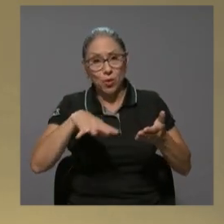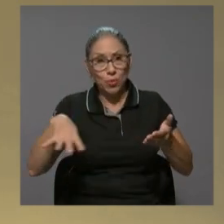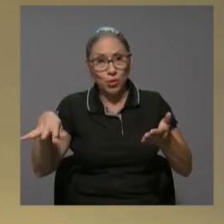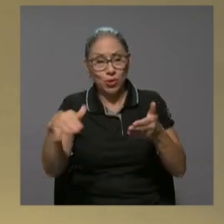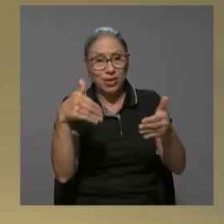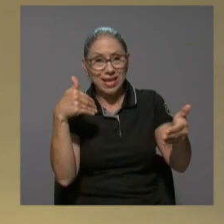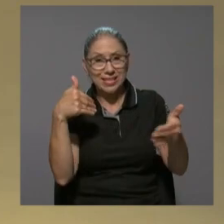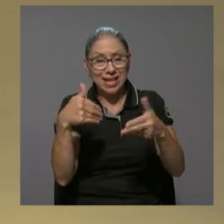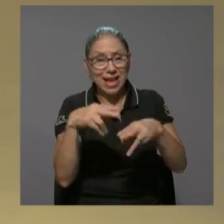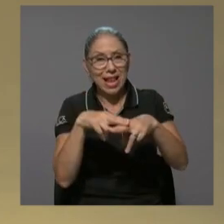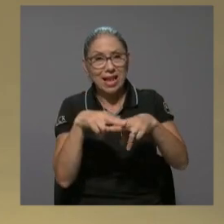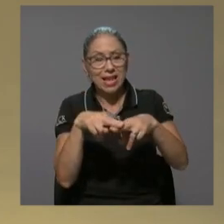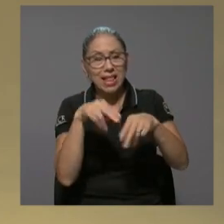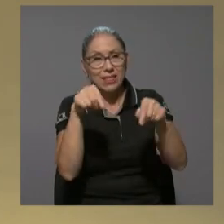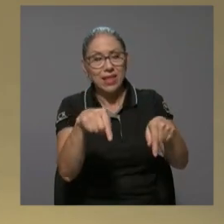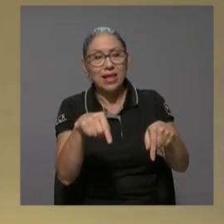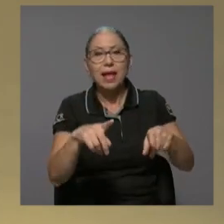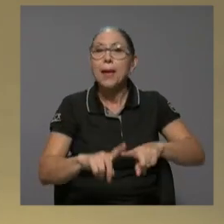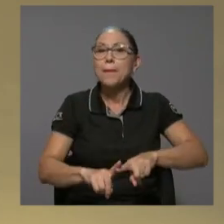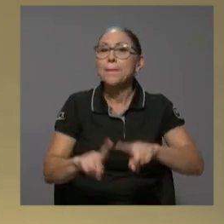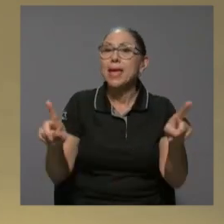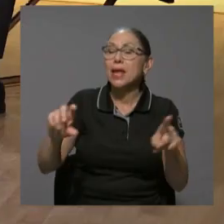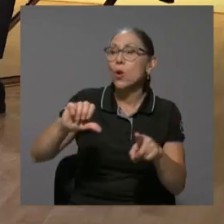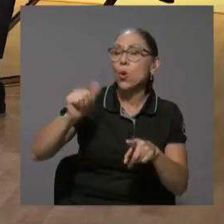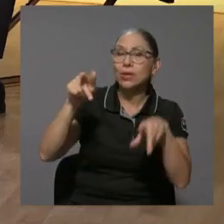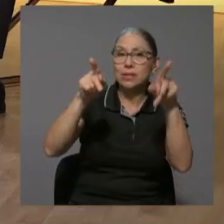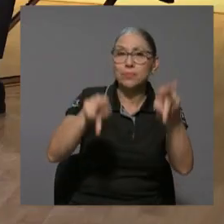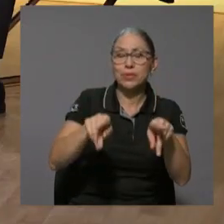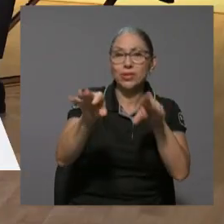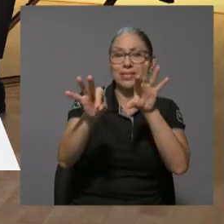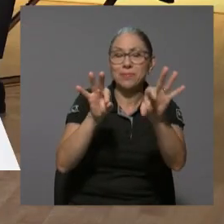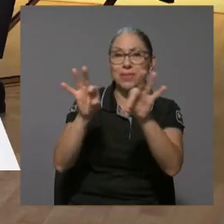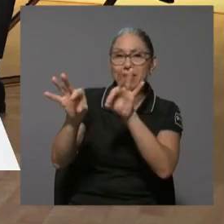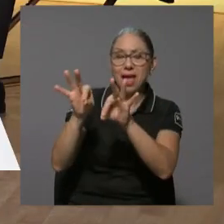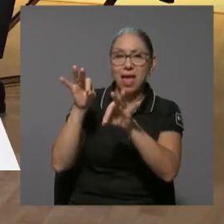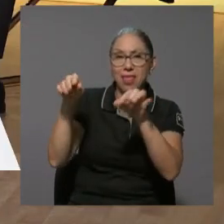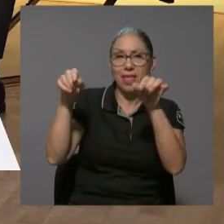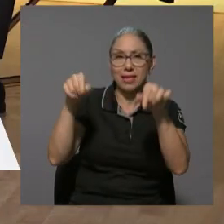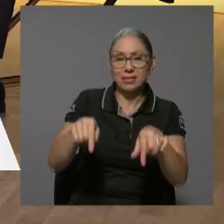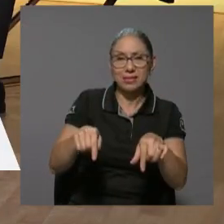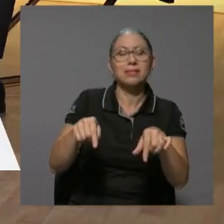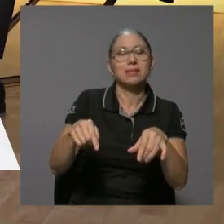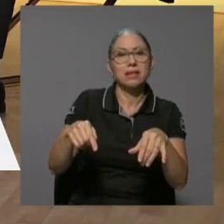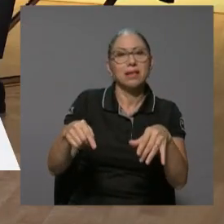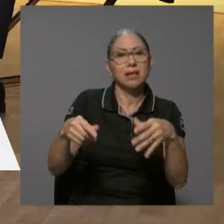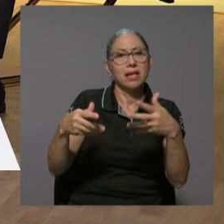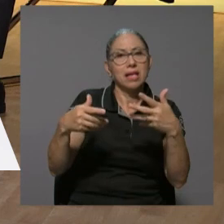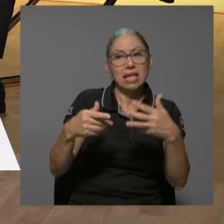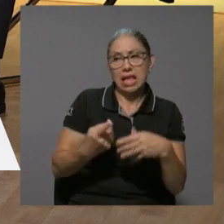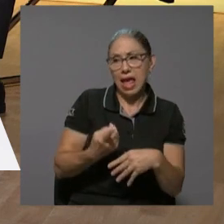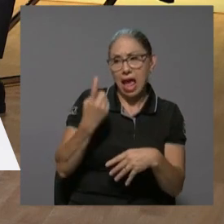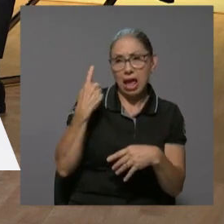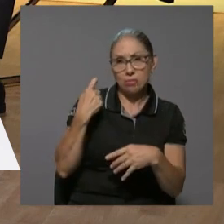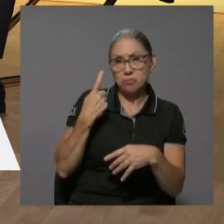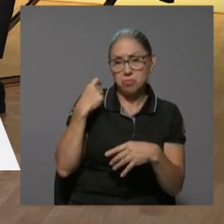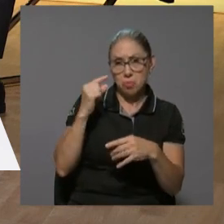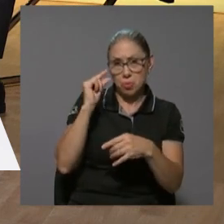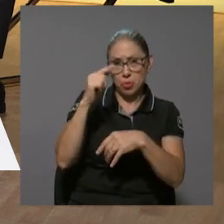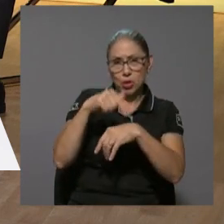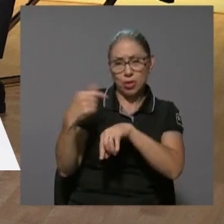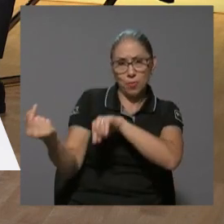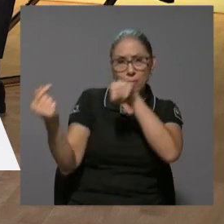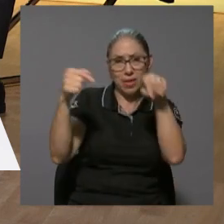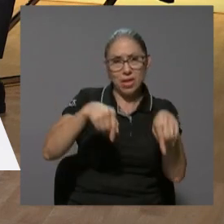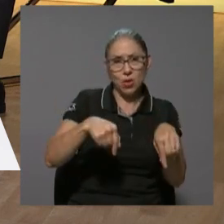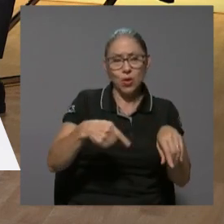pero otros invitados de visita reciente dijeron que